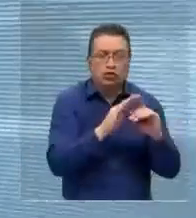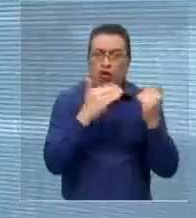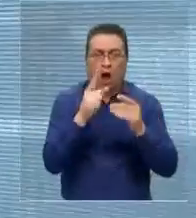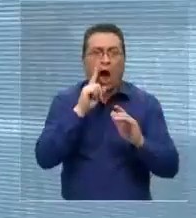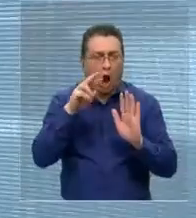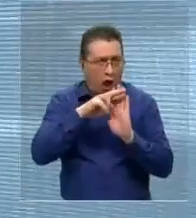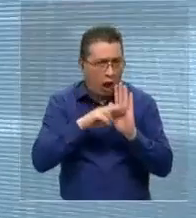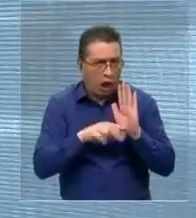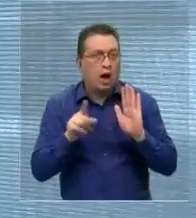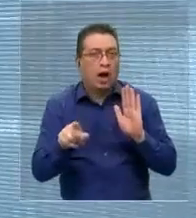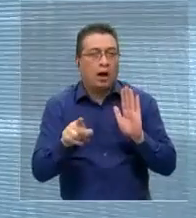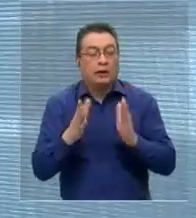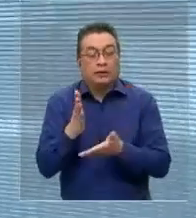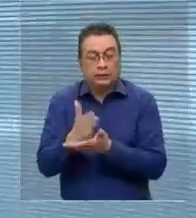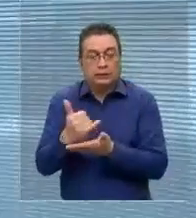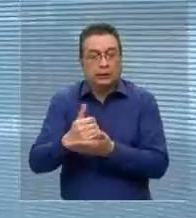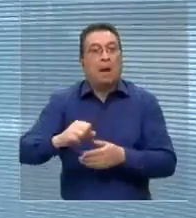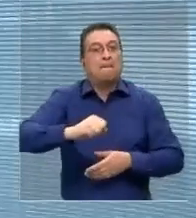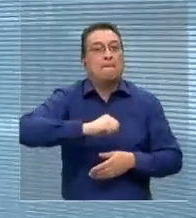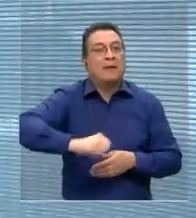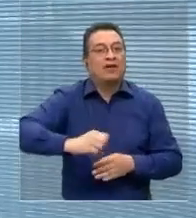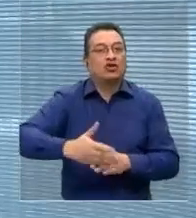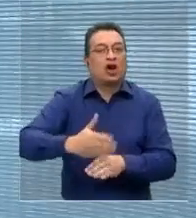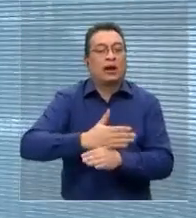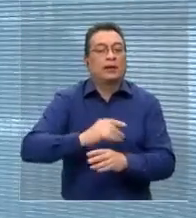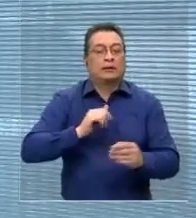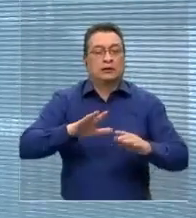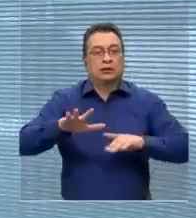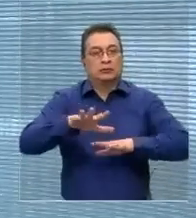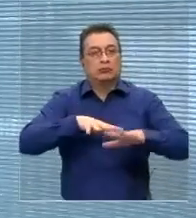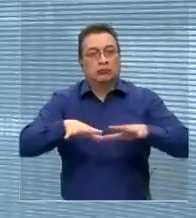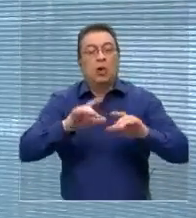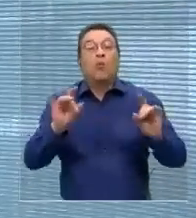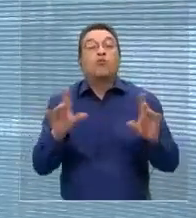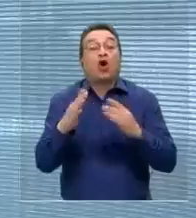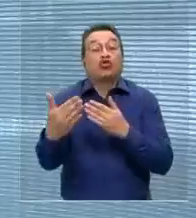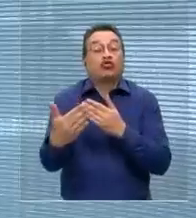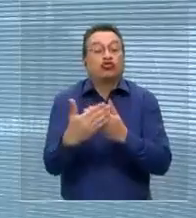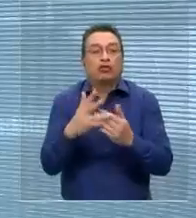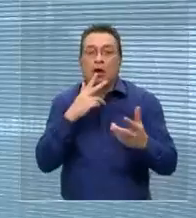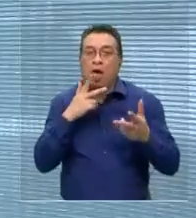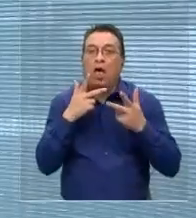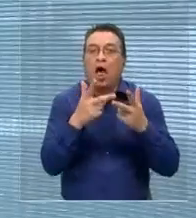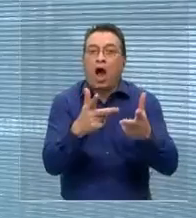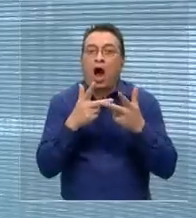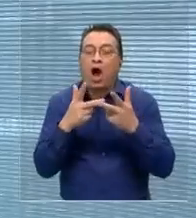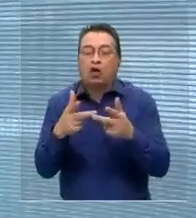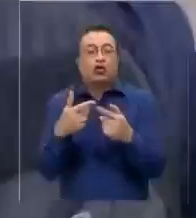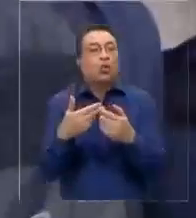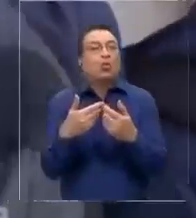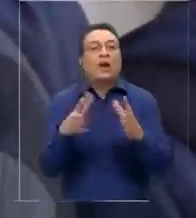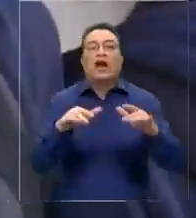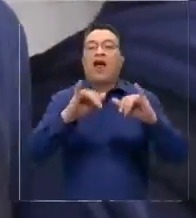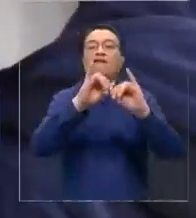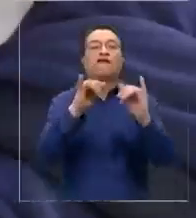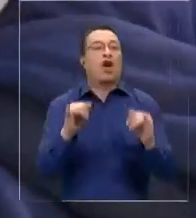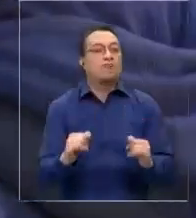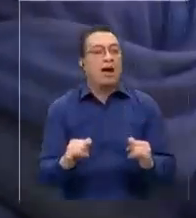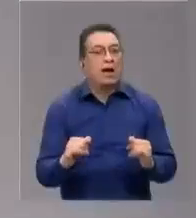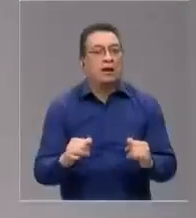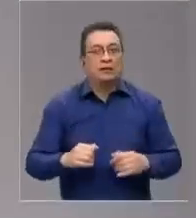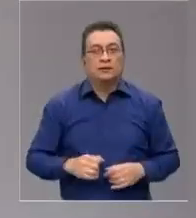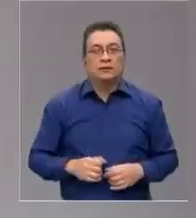educativa, además de estrategias de prevención y protocolos de actuación ante situaciones de acoso manifestadas a través de cualquier medio. Luego de